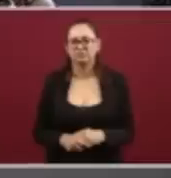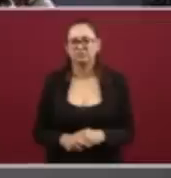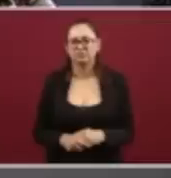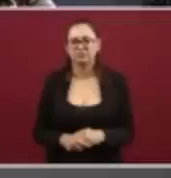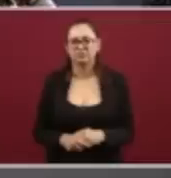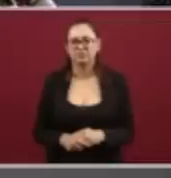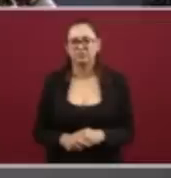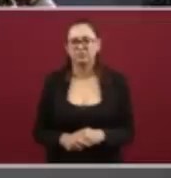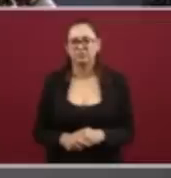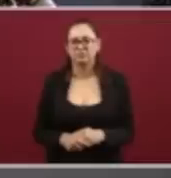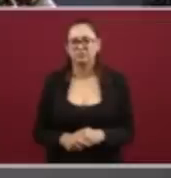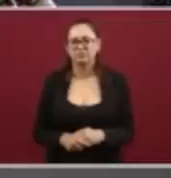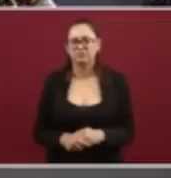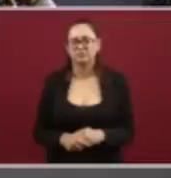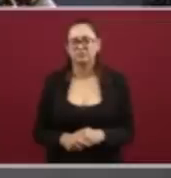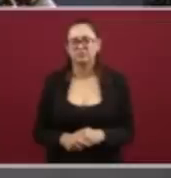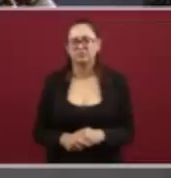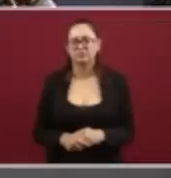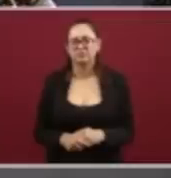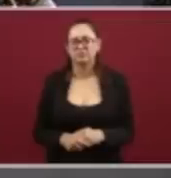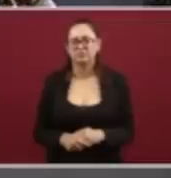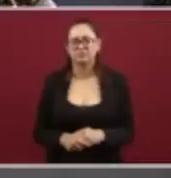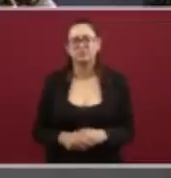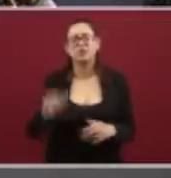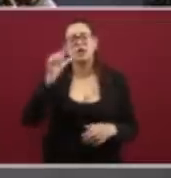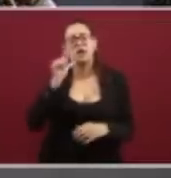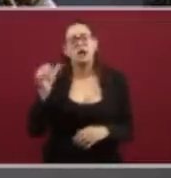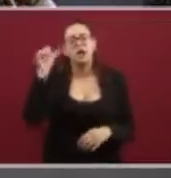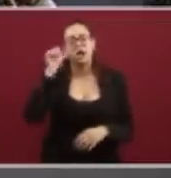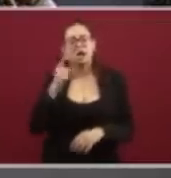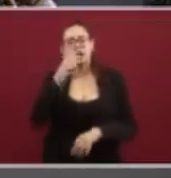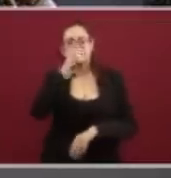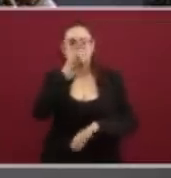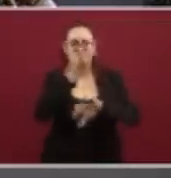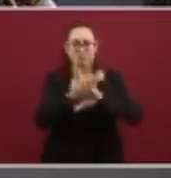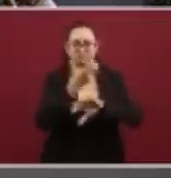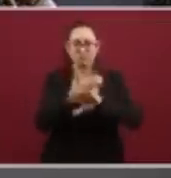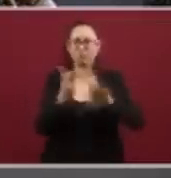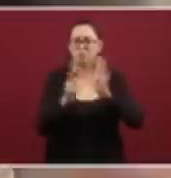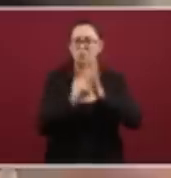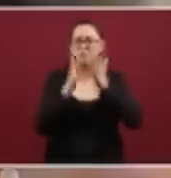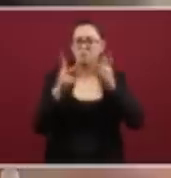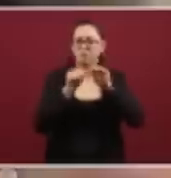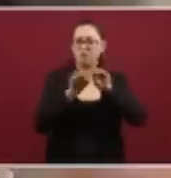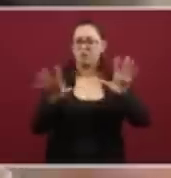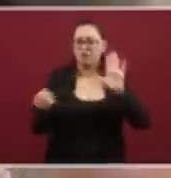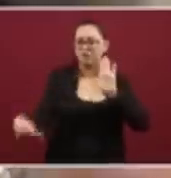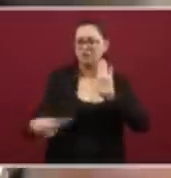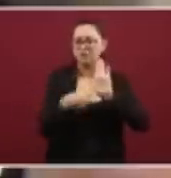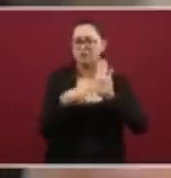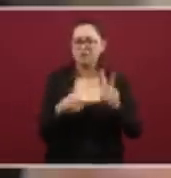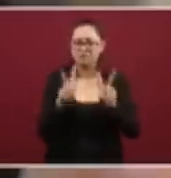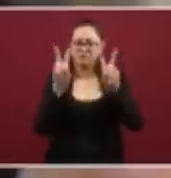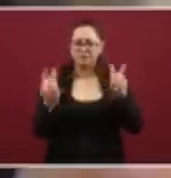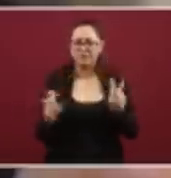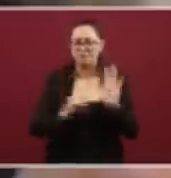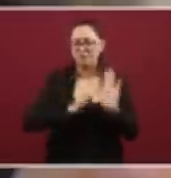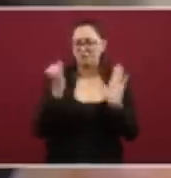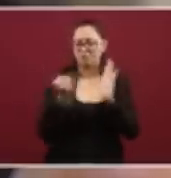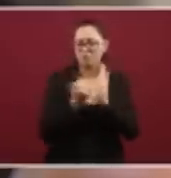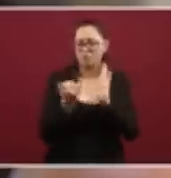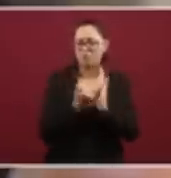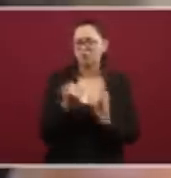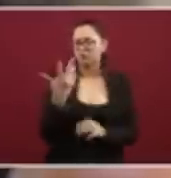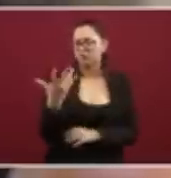ayer leyendo una editorial en estados de eeuu entre un medio de ella que ese 5 por ciento de arancel que va